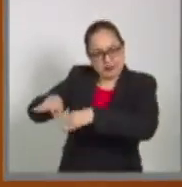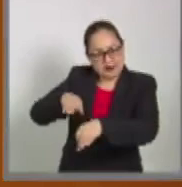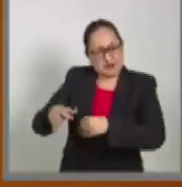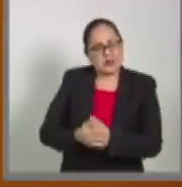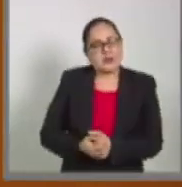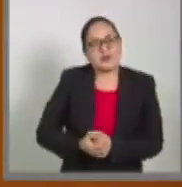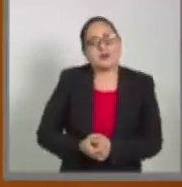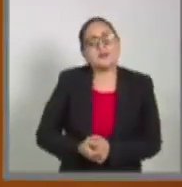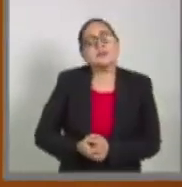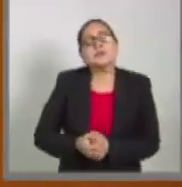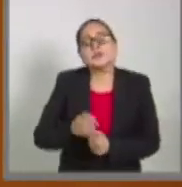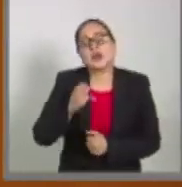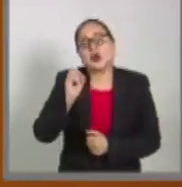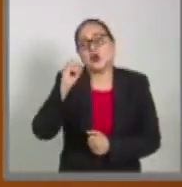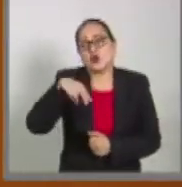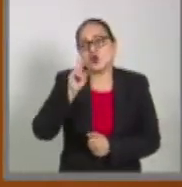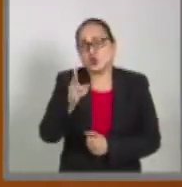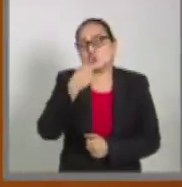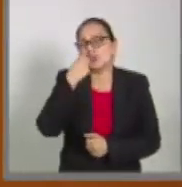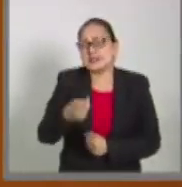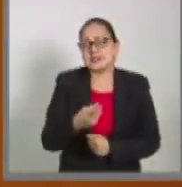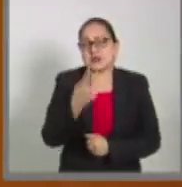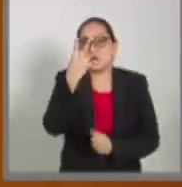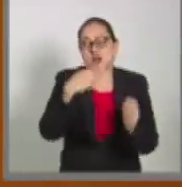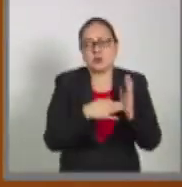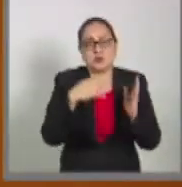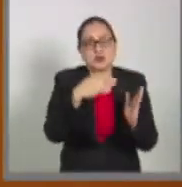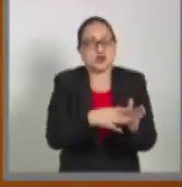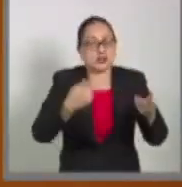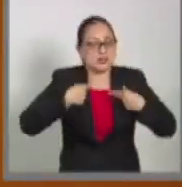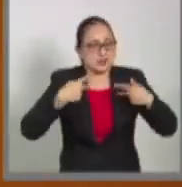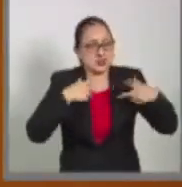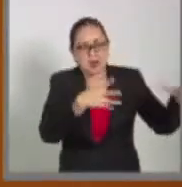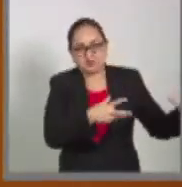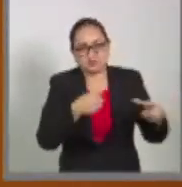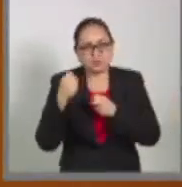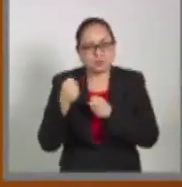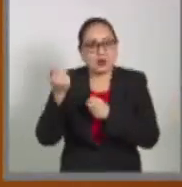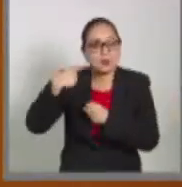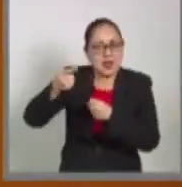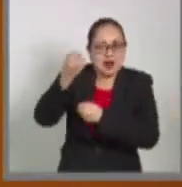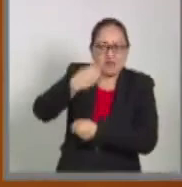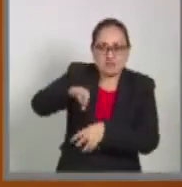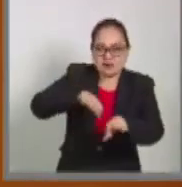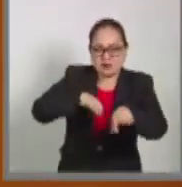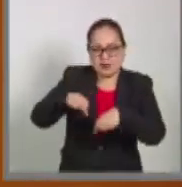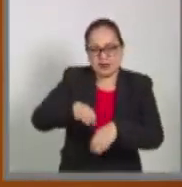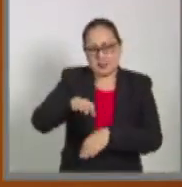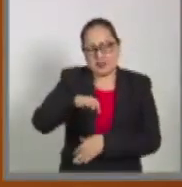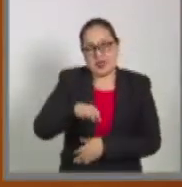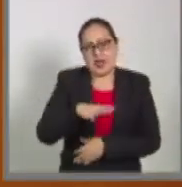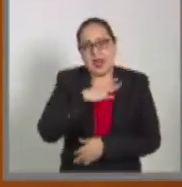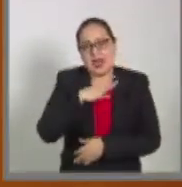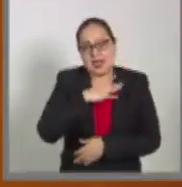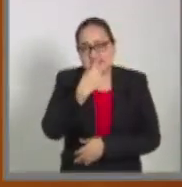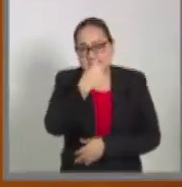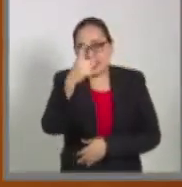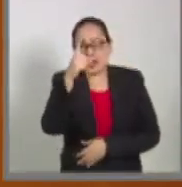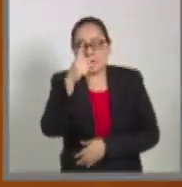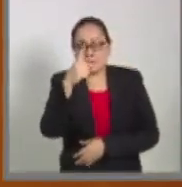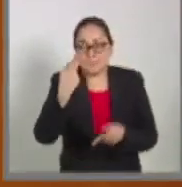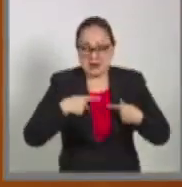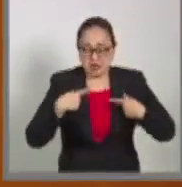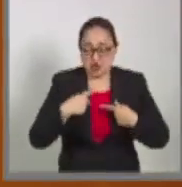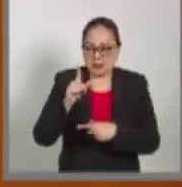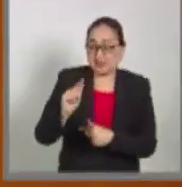Unidas, cada año son retenidas 4 millones de personas, 75 de cada 100 son mujeres